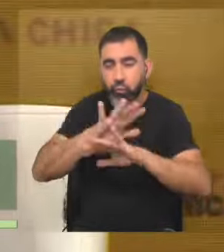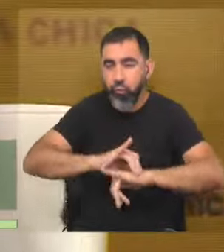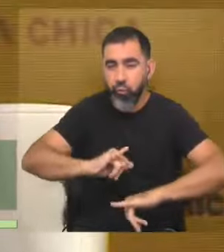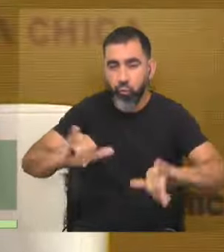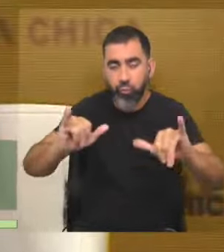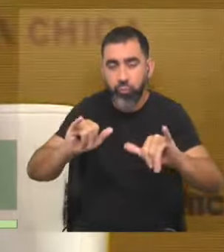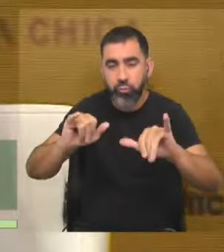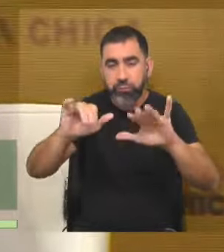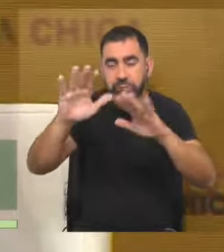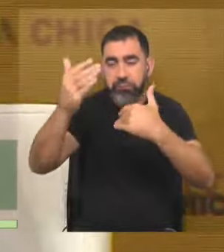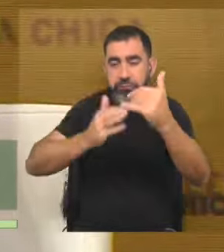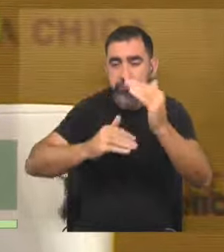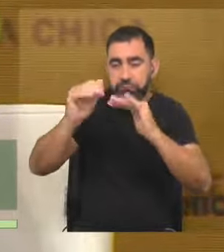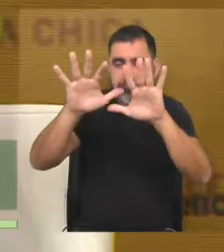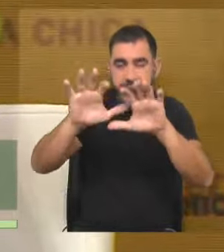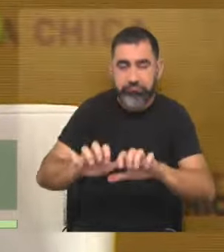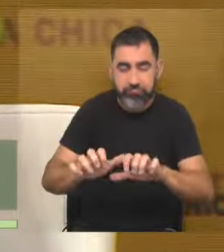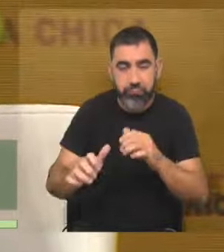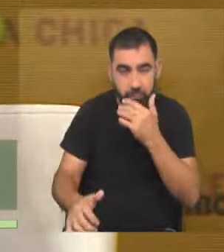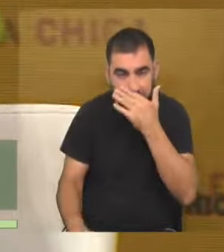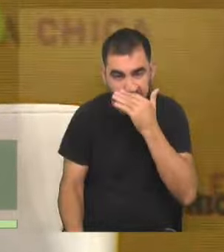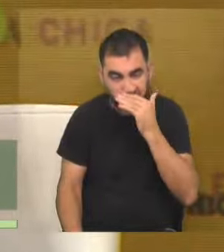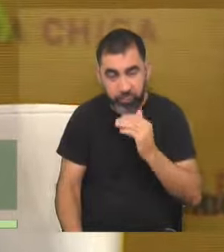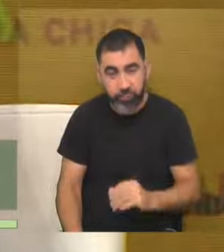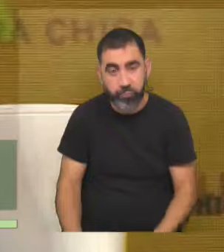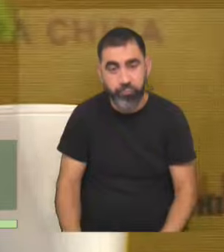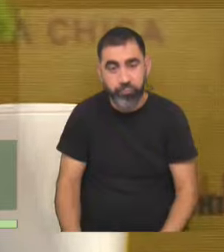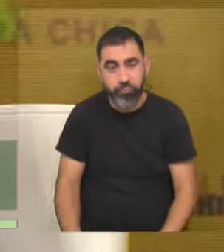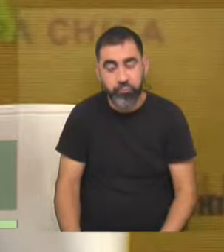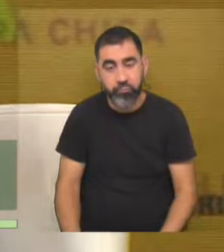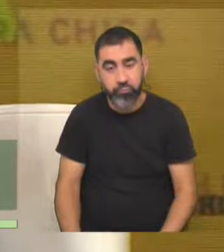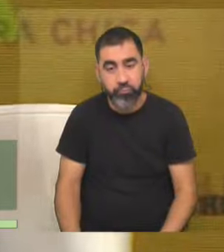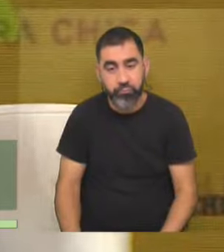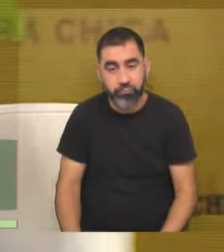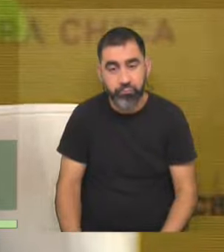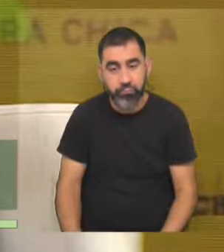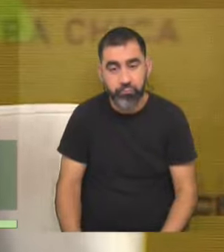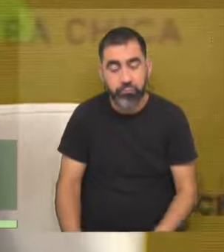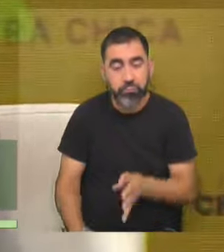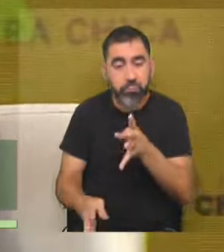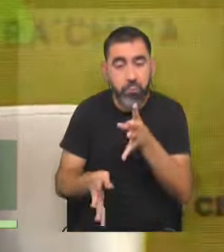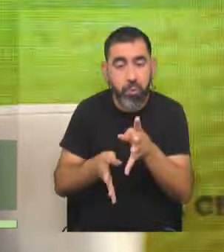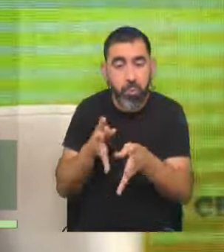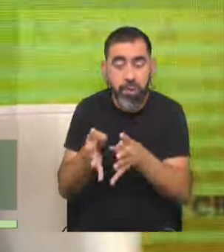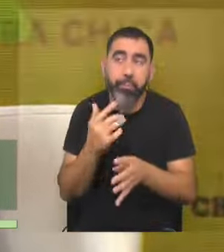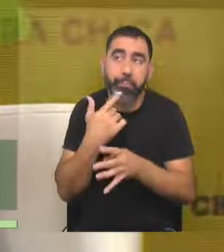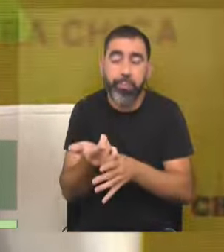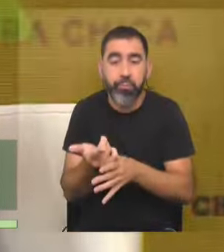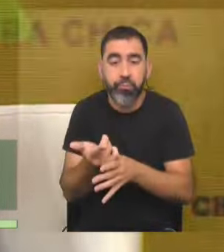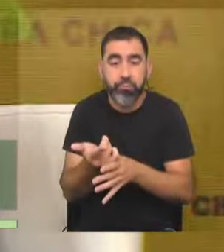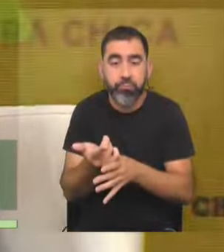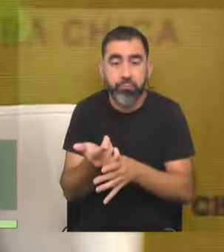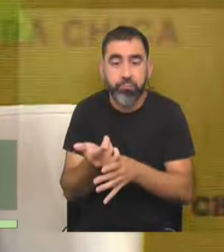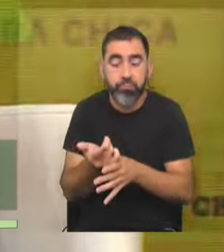de reboques que se caen no no deterioro deterioro de equipamiento básico como son y de